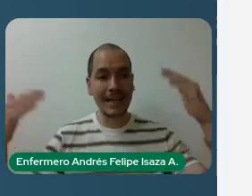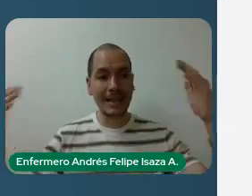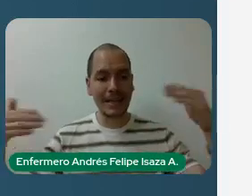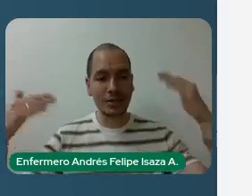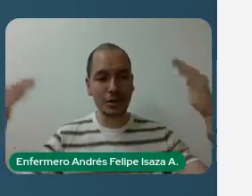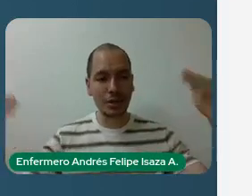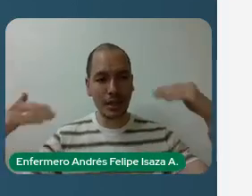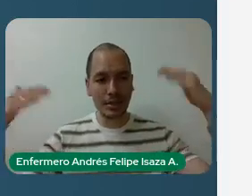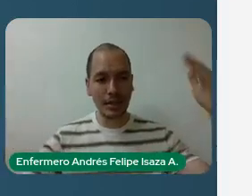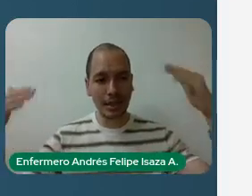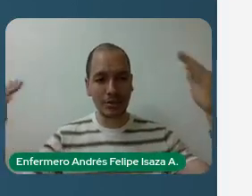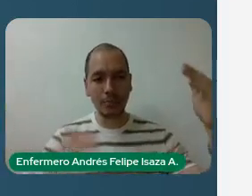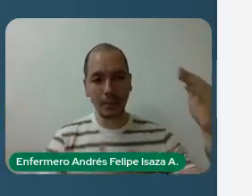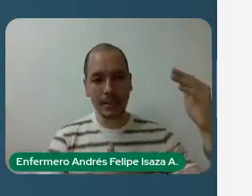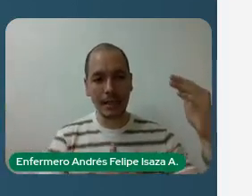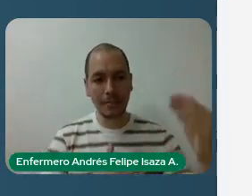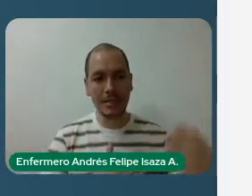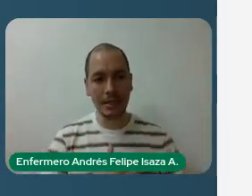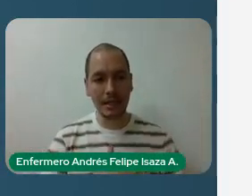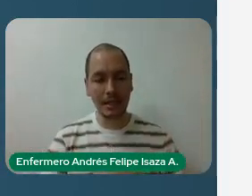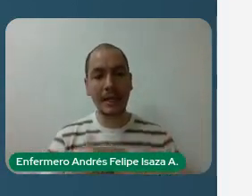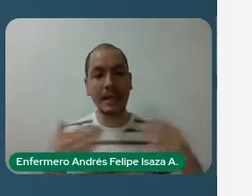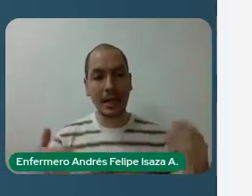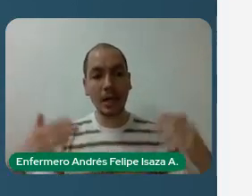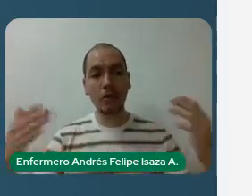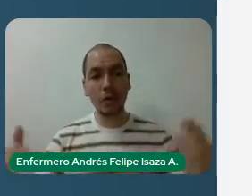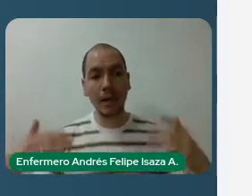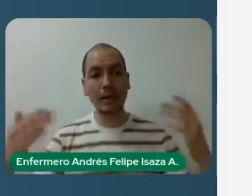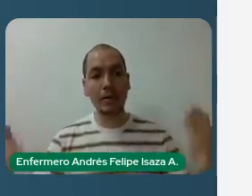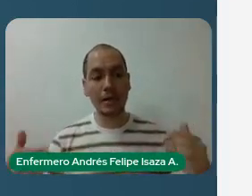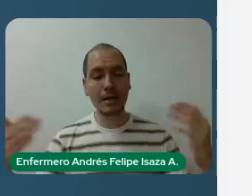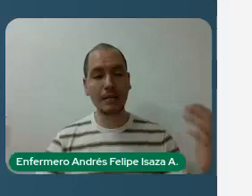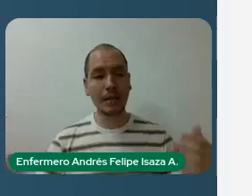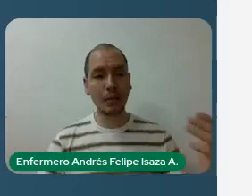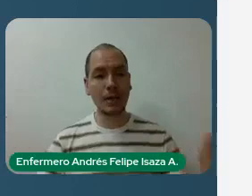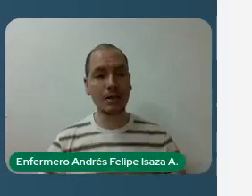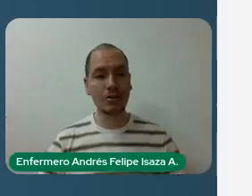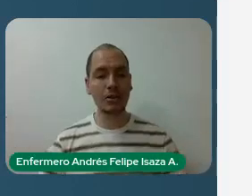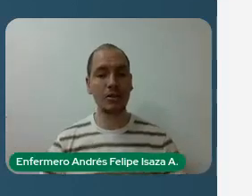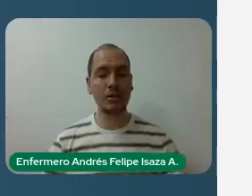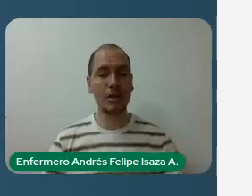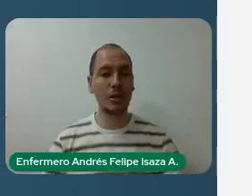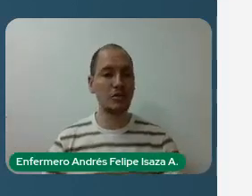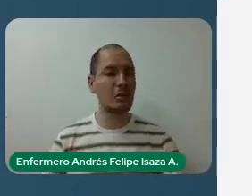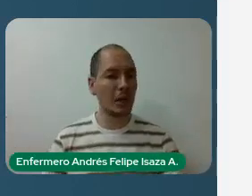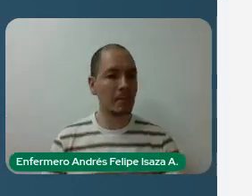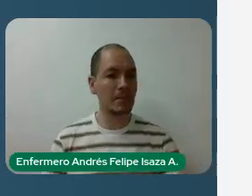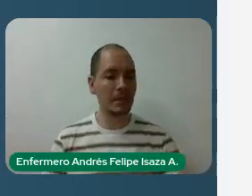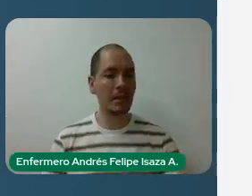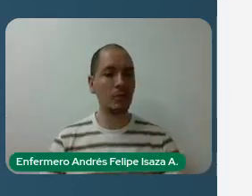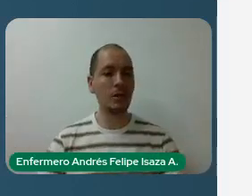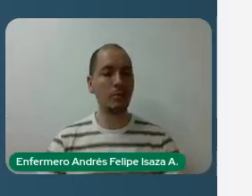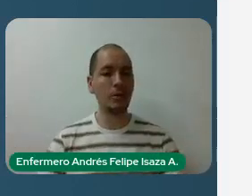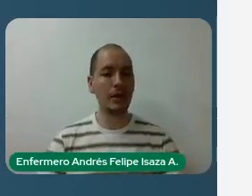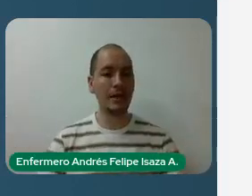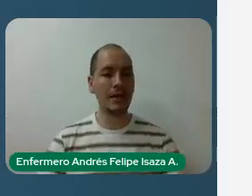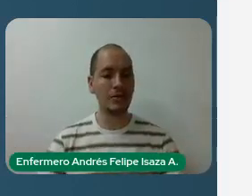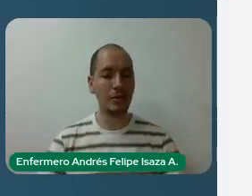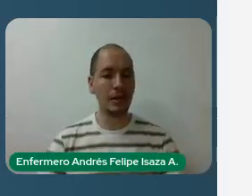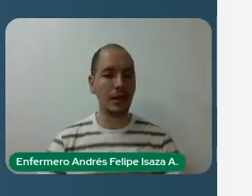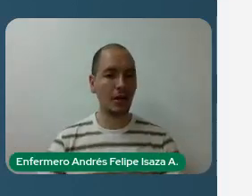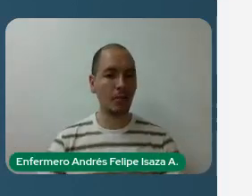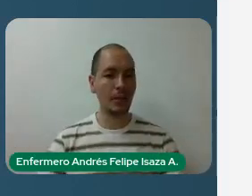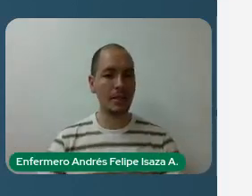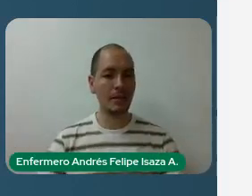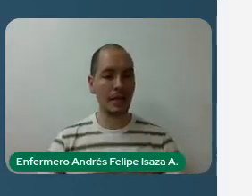de agitación, de exaltación, puede hacer que el paciente tenga un aumento de esa frecuencia de esos latidos del corazón y puede presentar algún tipo de